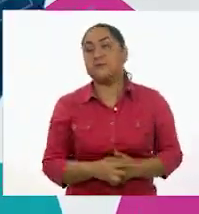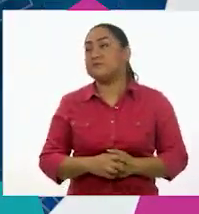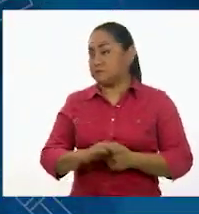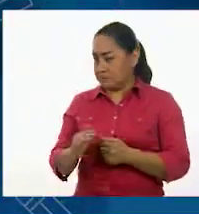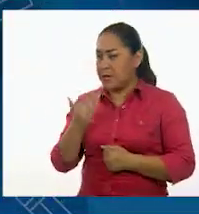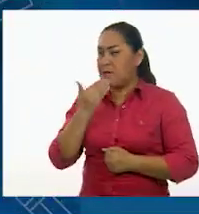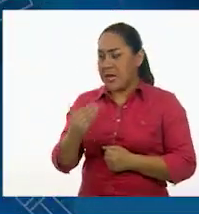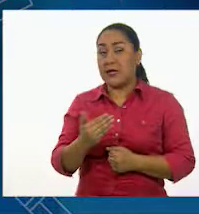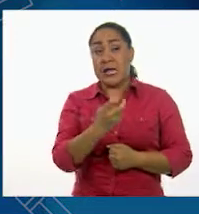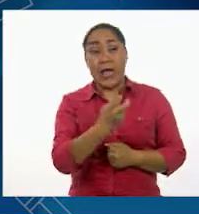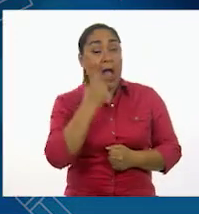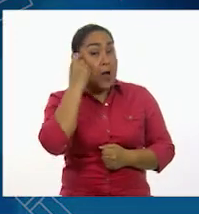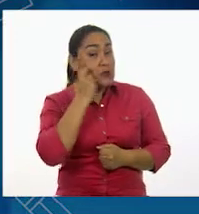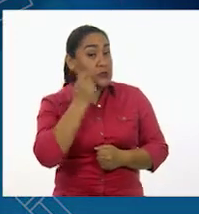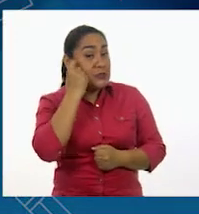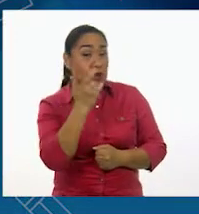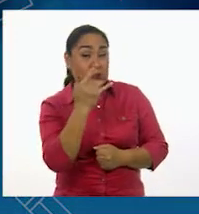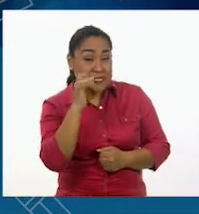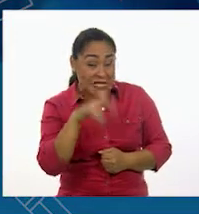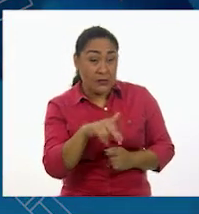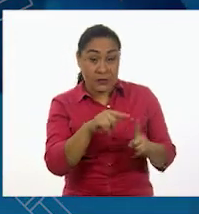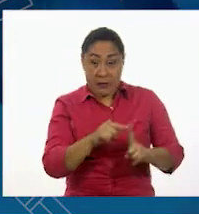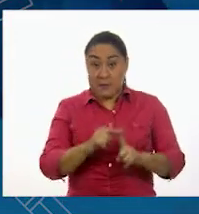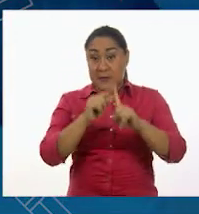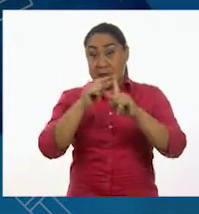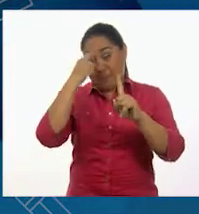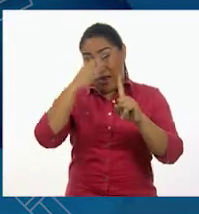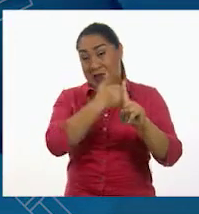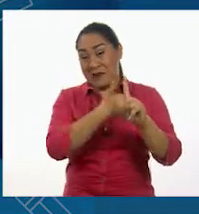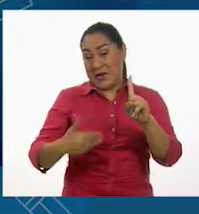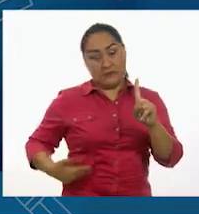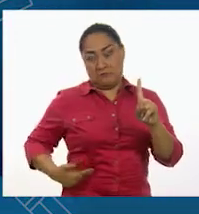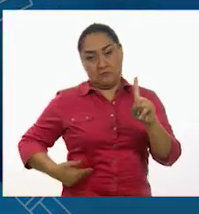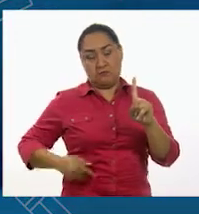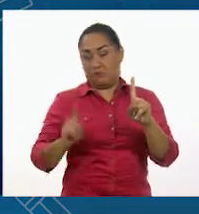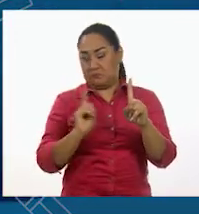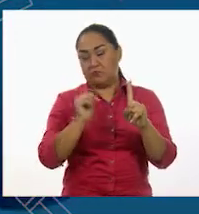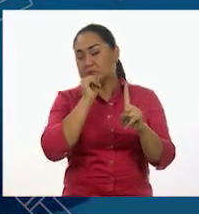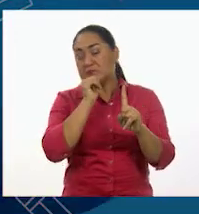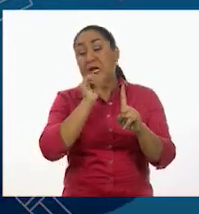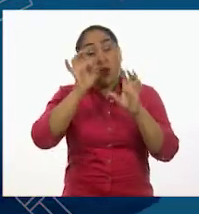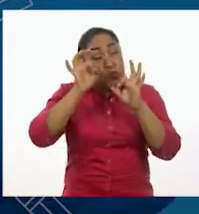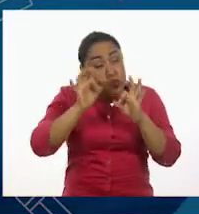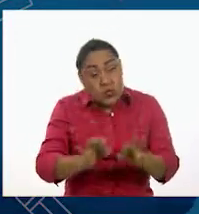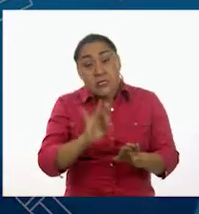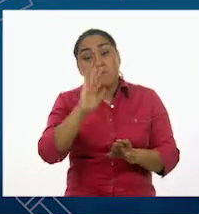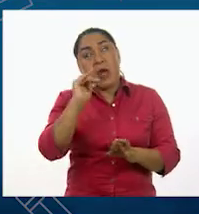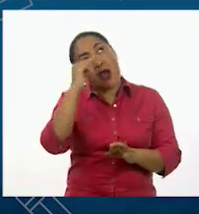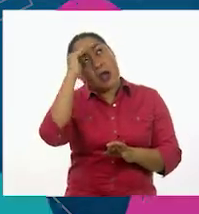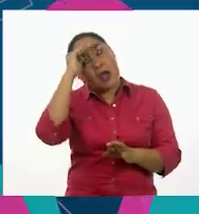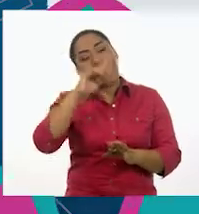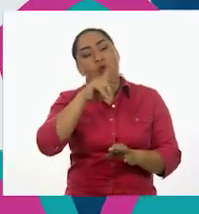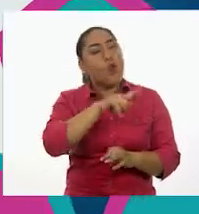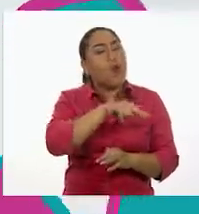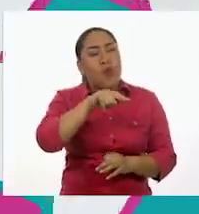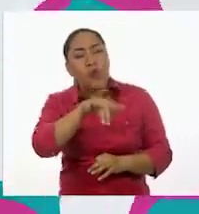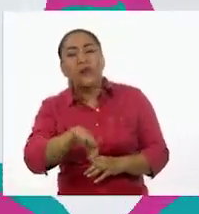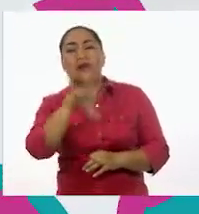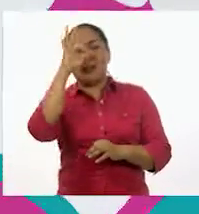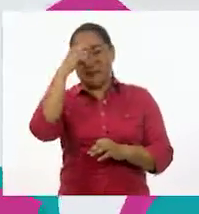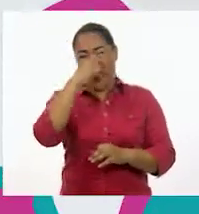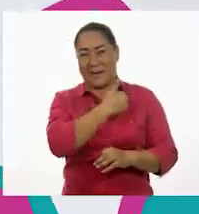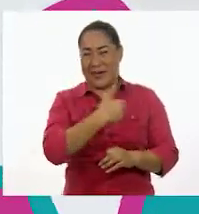que Agustín de Iturbide no fue la primera opción para tomar ese cargo. De hecho, originalmente se buscaba que quien ocupara